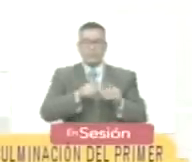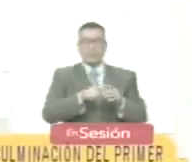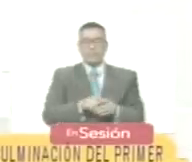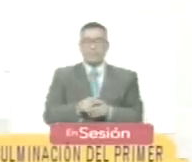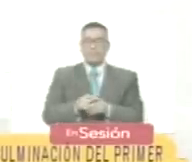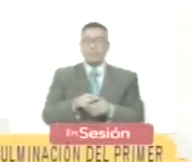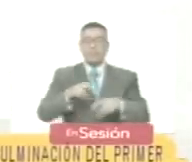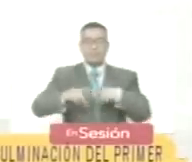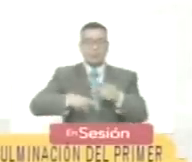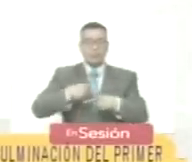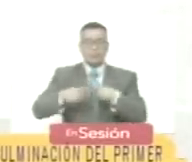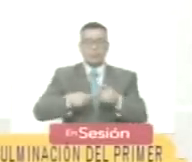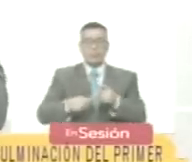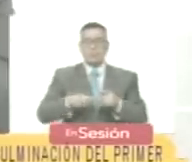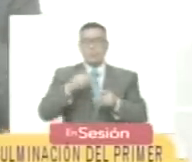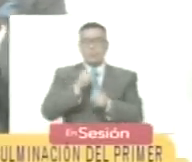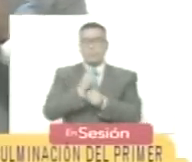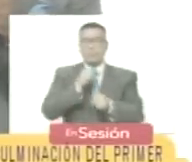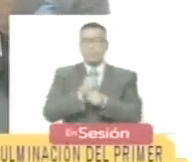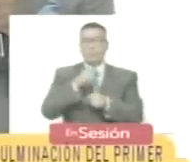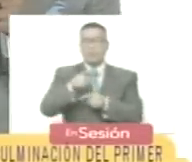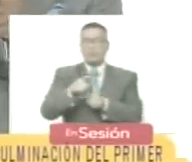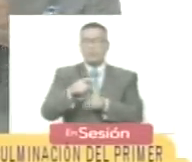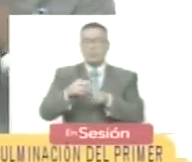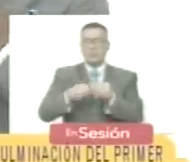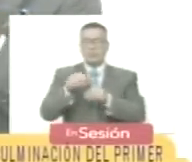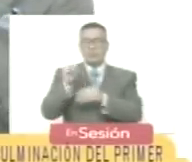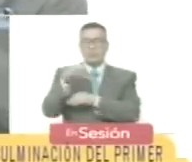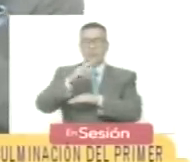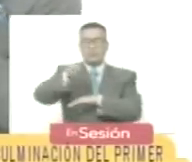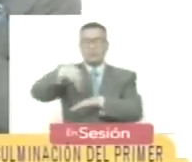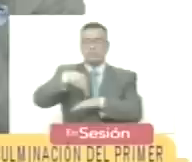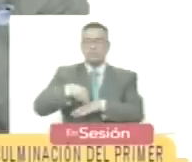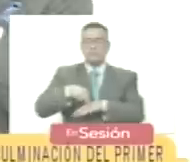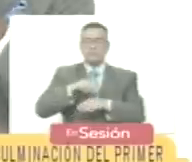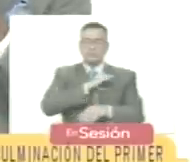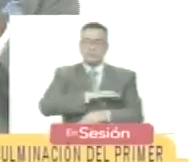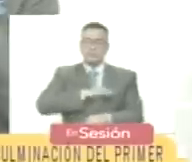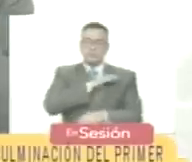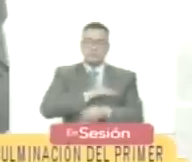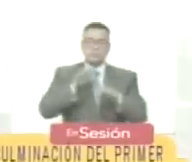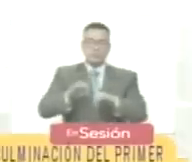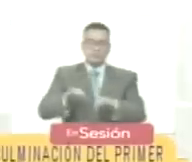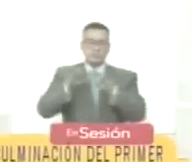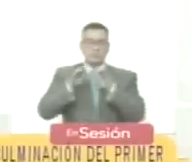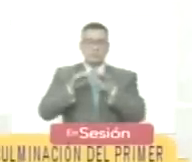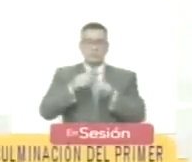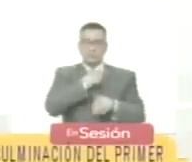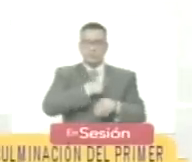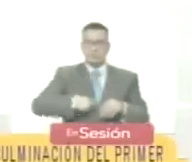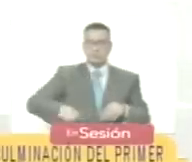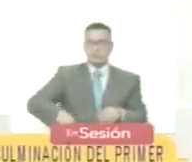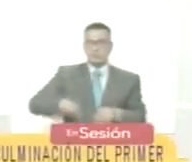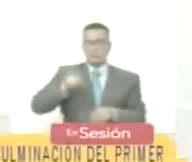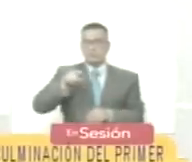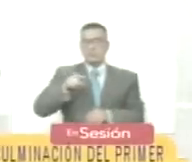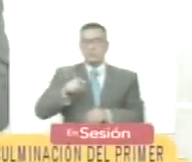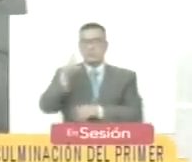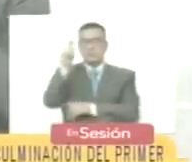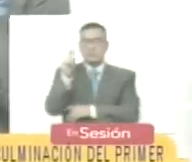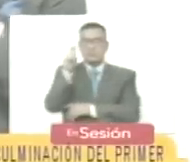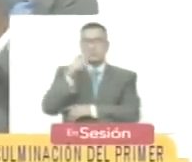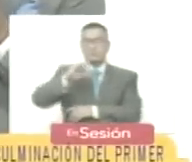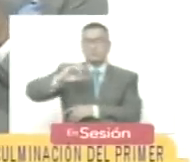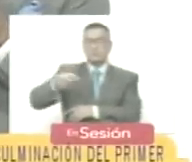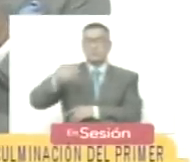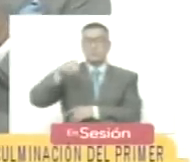es producto de un trabajo de esta gestión de la Asamblea Nacional, de una comisión especial que presidiera el diputado